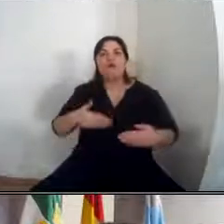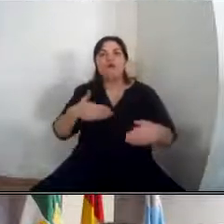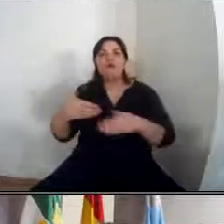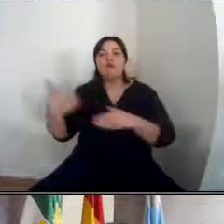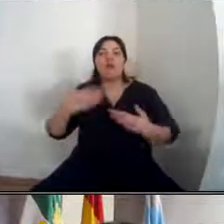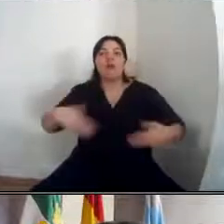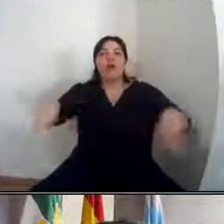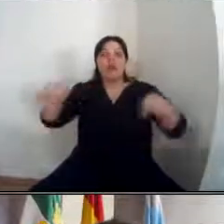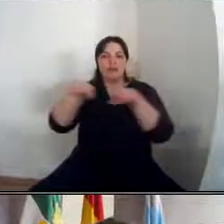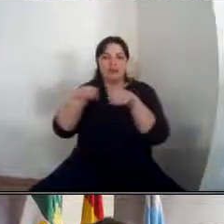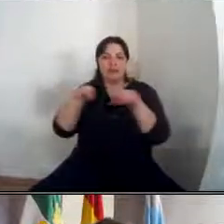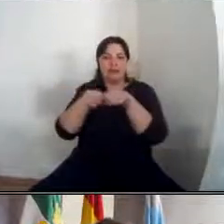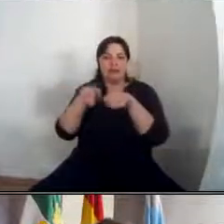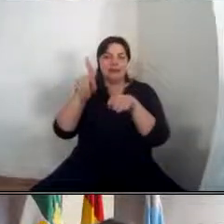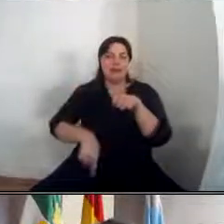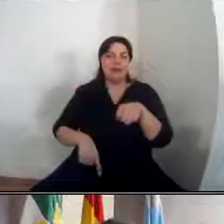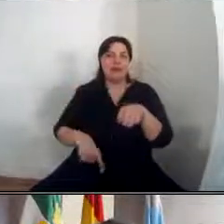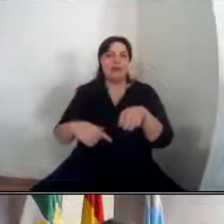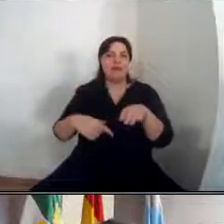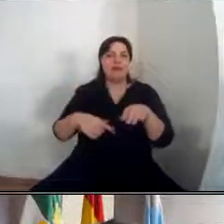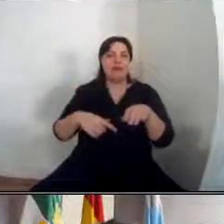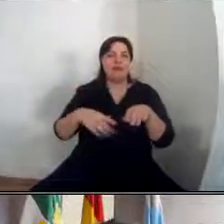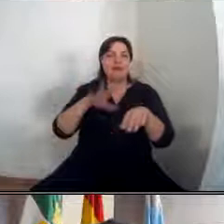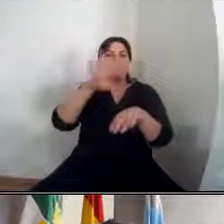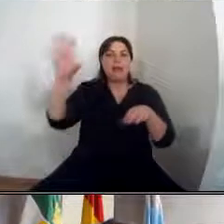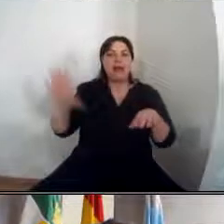y para el desarrollo armónico de los